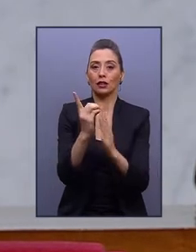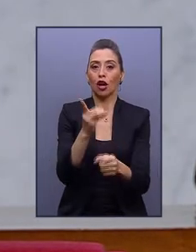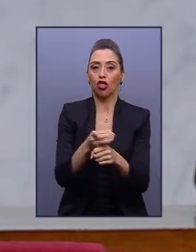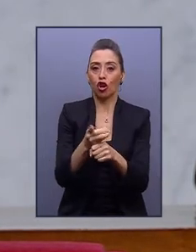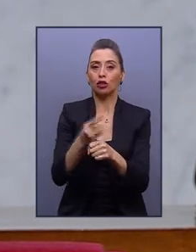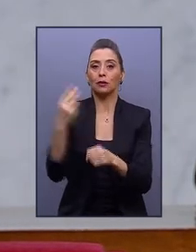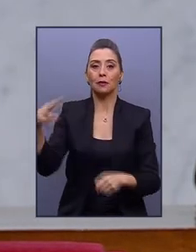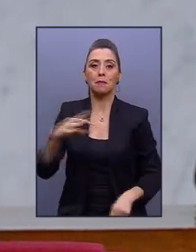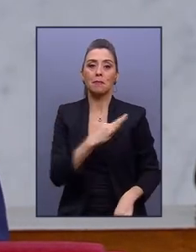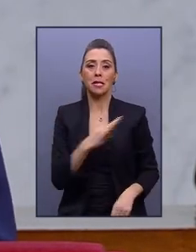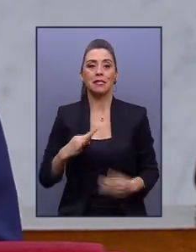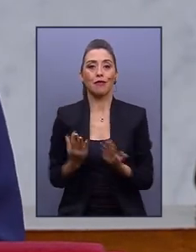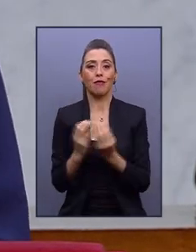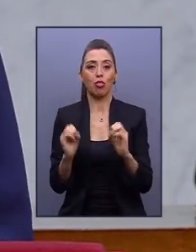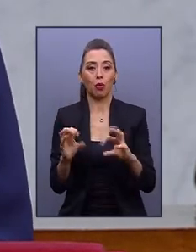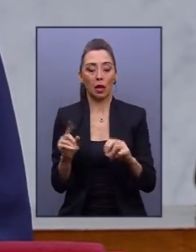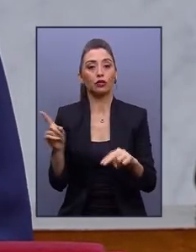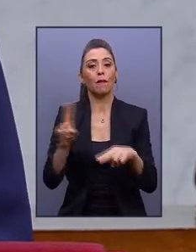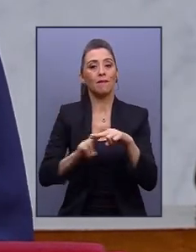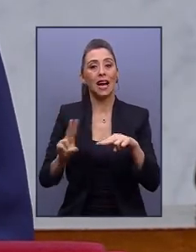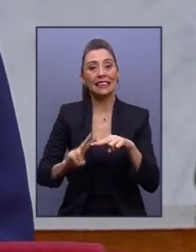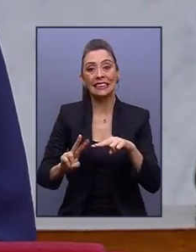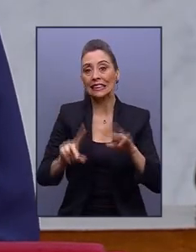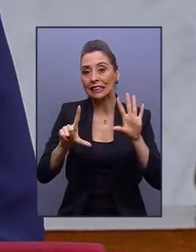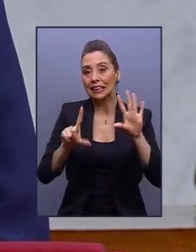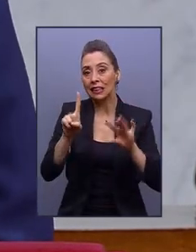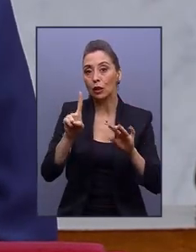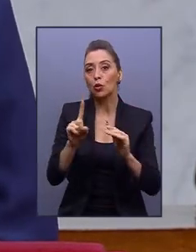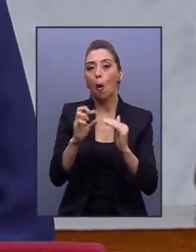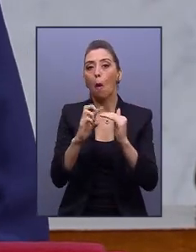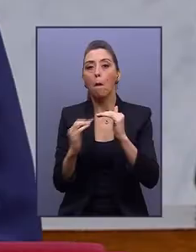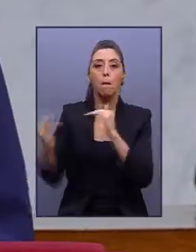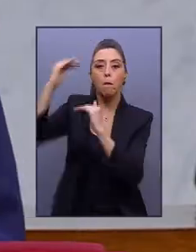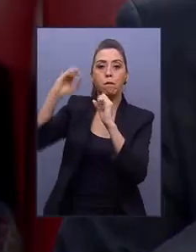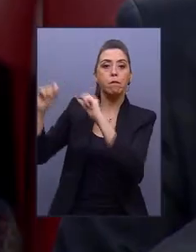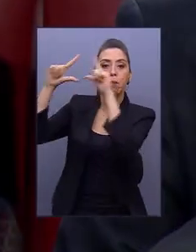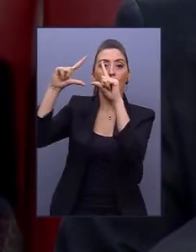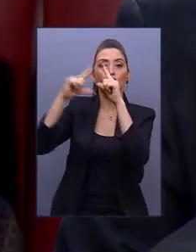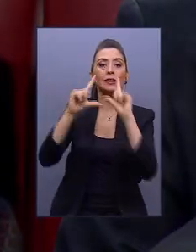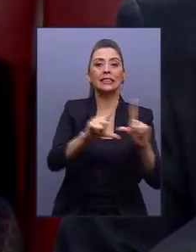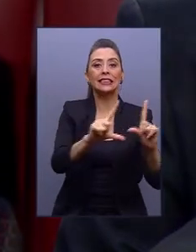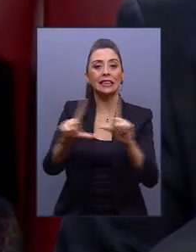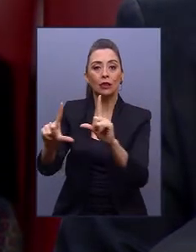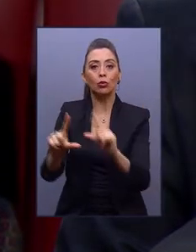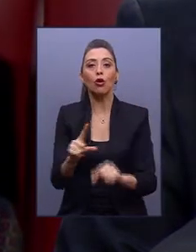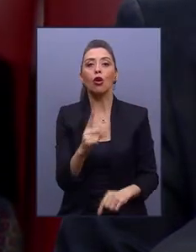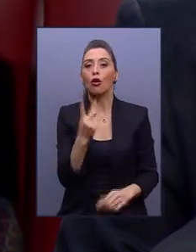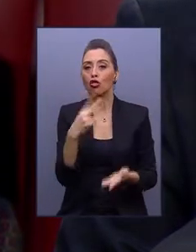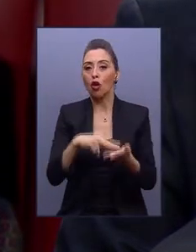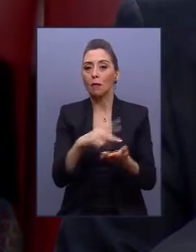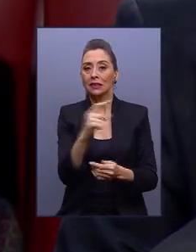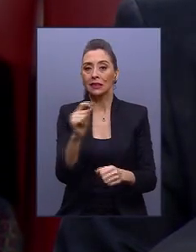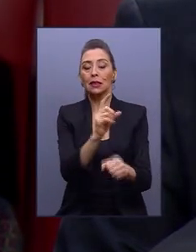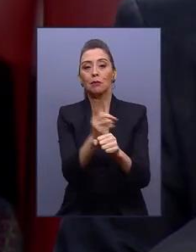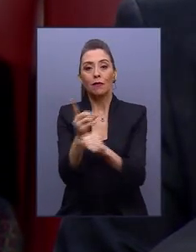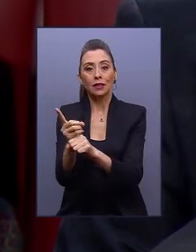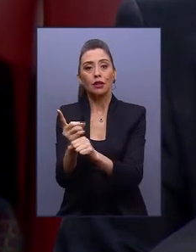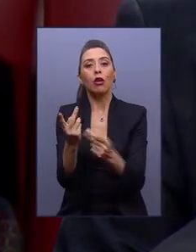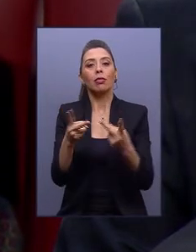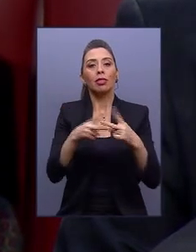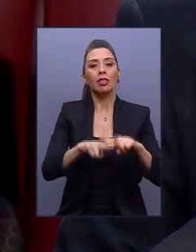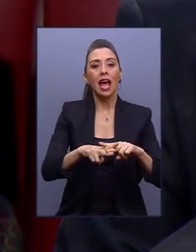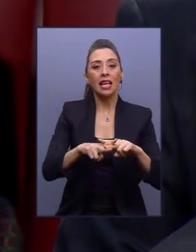Ministerio de Educación realizará 71 postítulos para 2.100 docentes de enseñanza básica y media